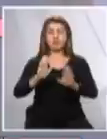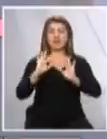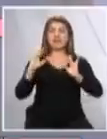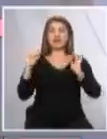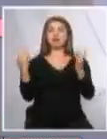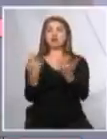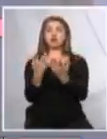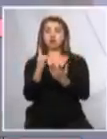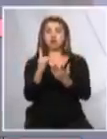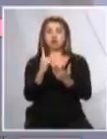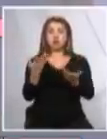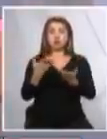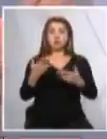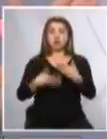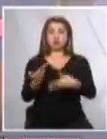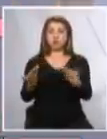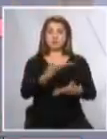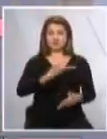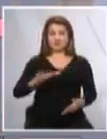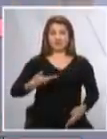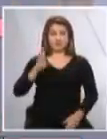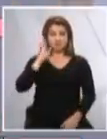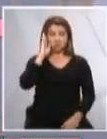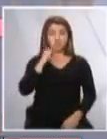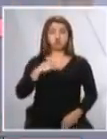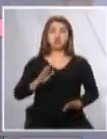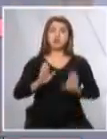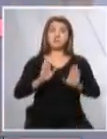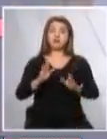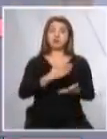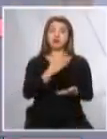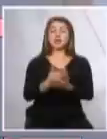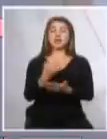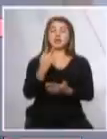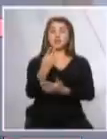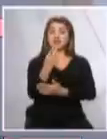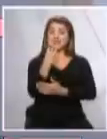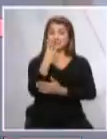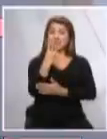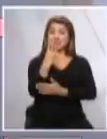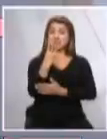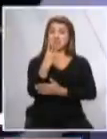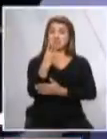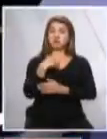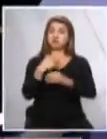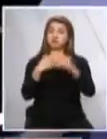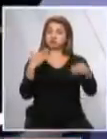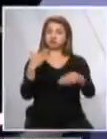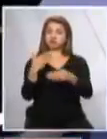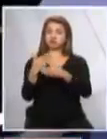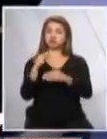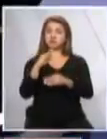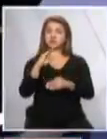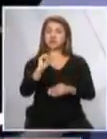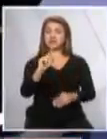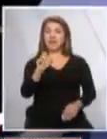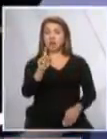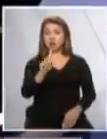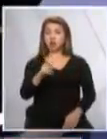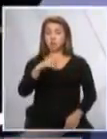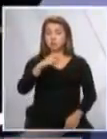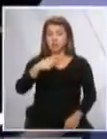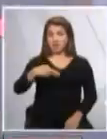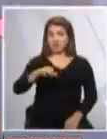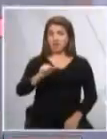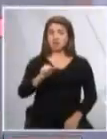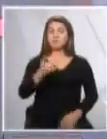no actuar como presidenta de la República. Yo espero, al 23, y me cuelgo de la columna de Carlos Peña, donde aquí hay una oportunidad